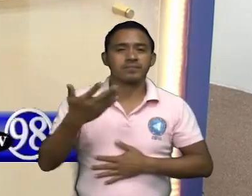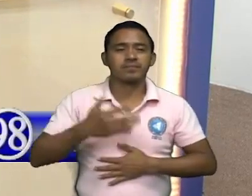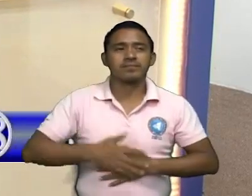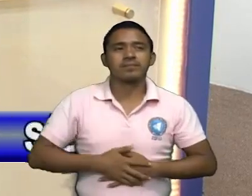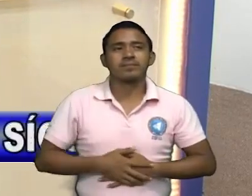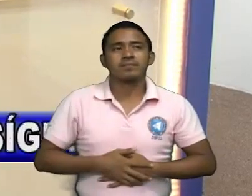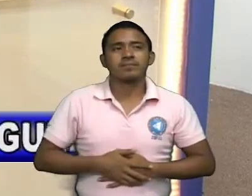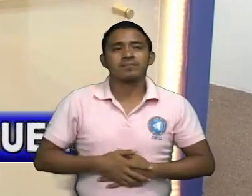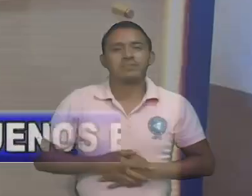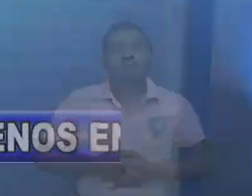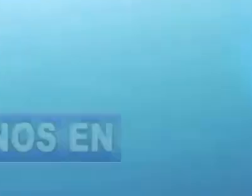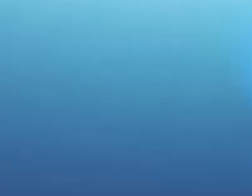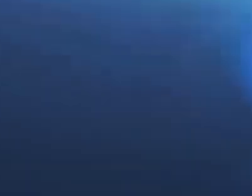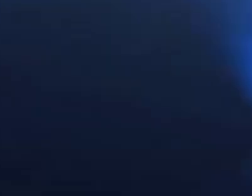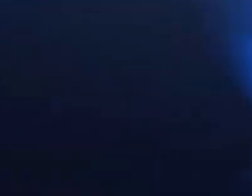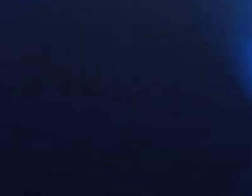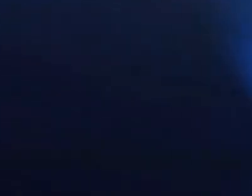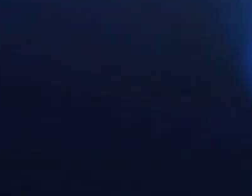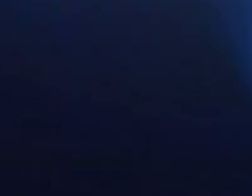edición.